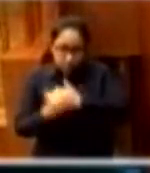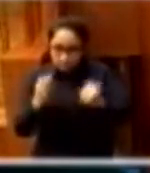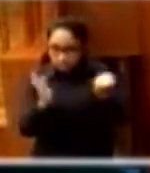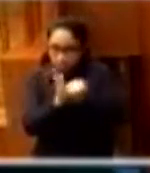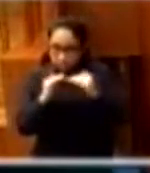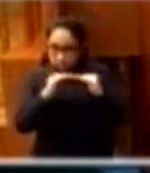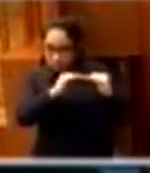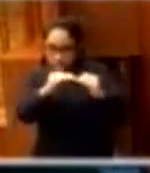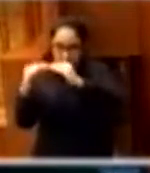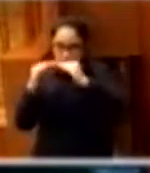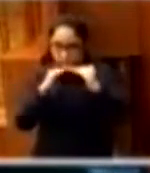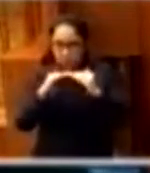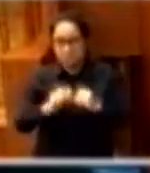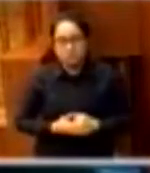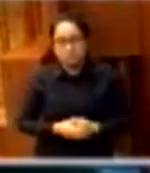unanimidad de votos.